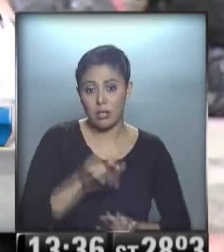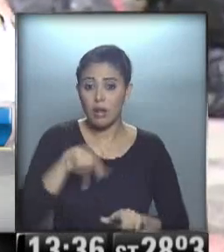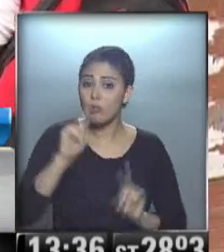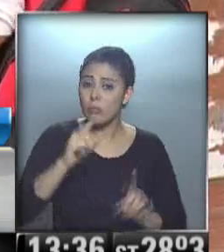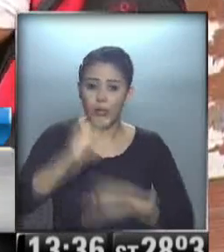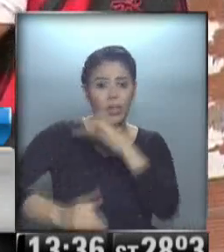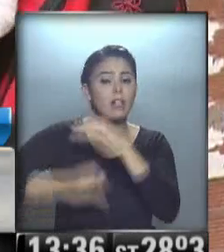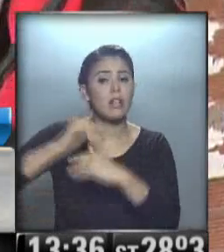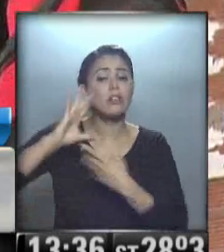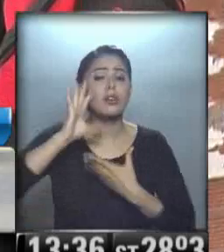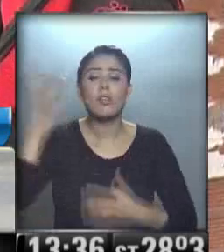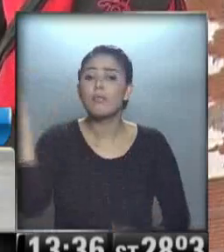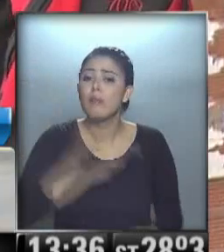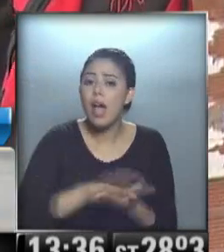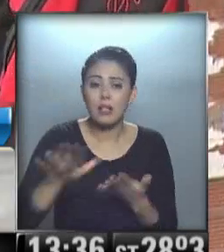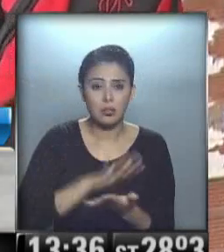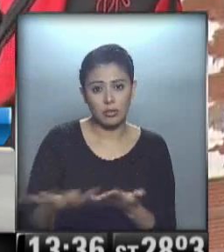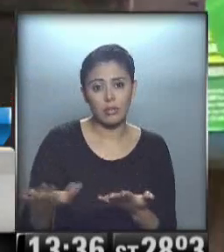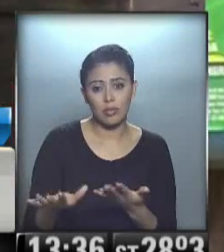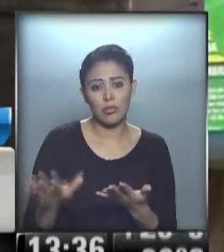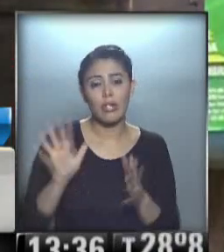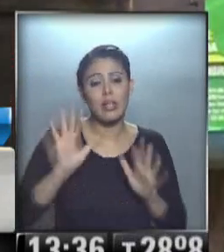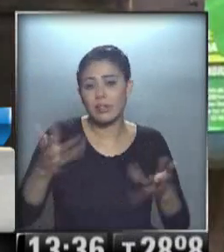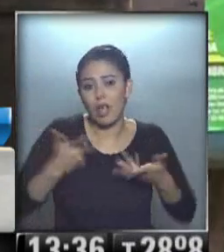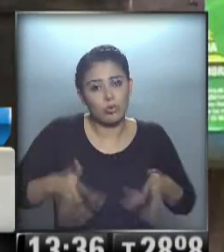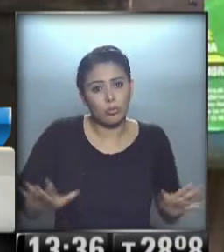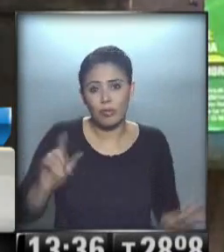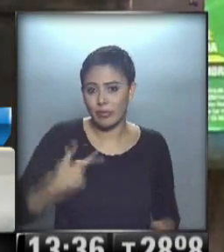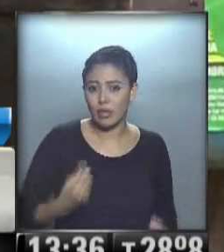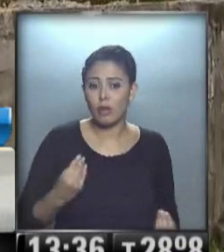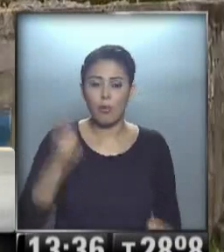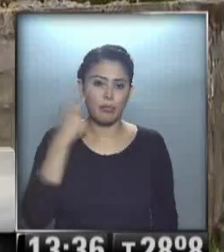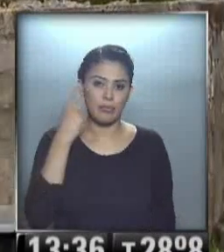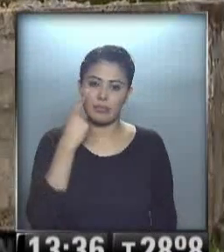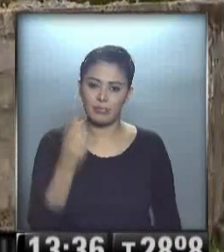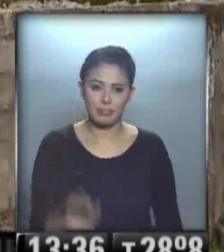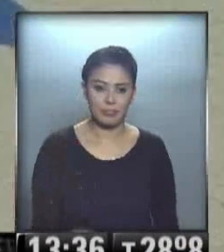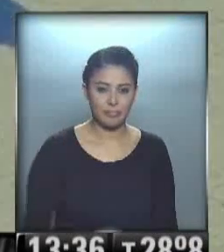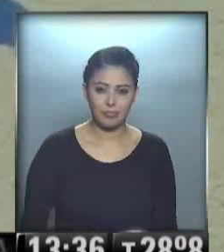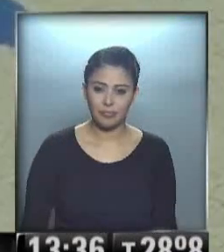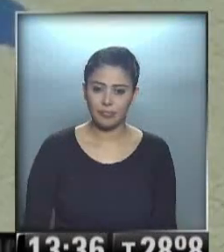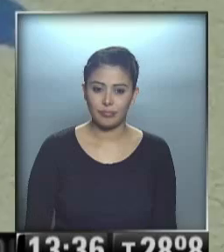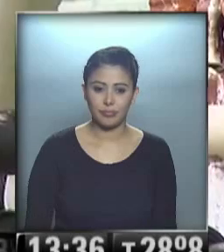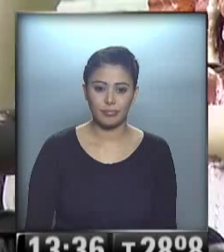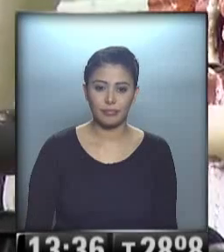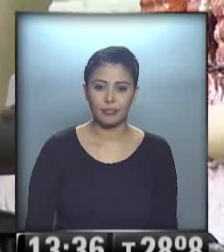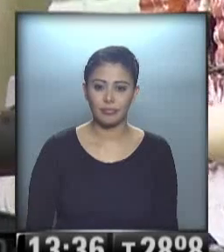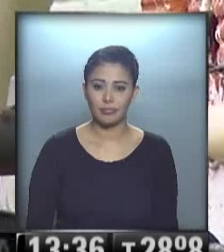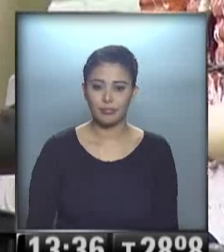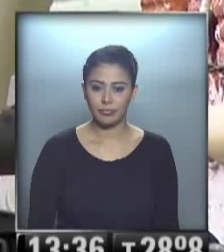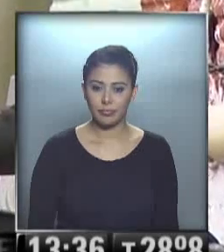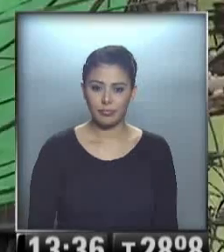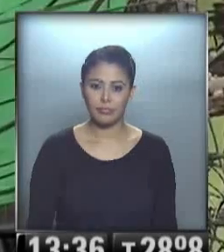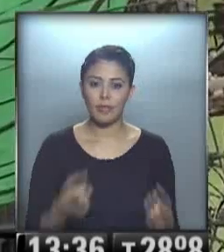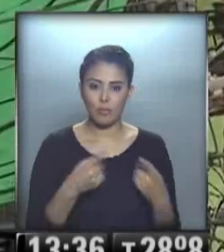la única capacidad indispensable, que es la que enseña la naturaleza, la de sobrevivir. Mucha plata repartiste por los barrios, convertiste a